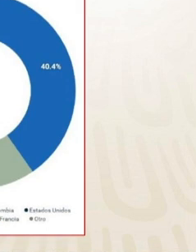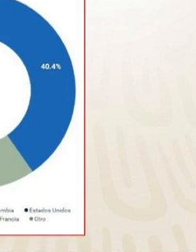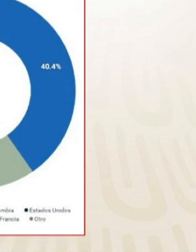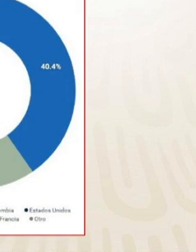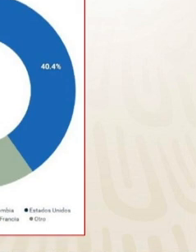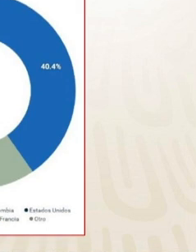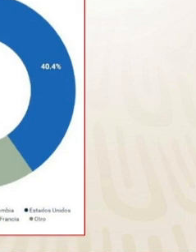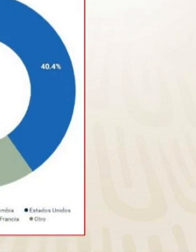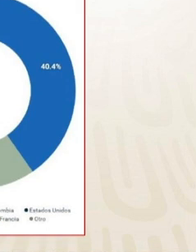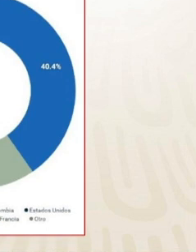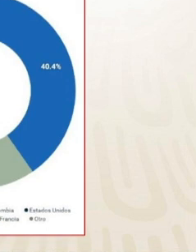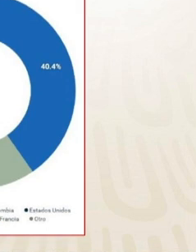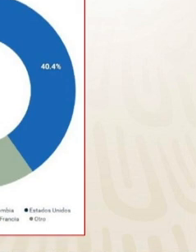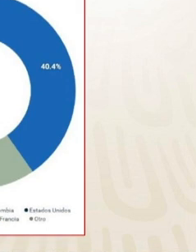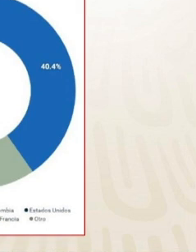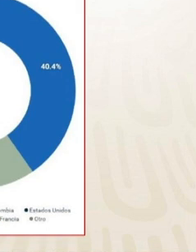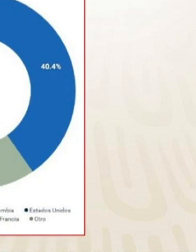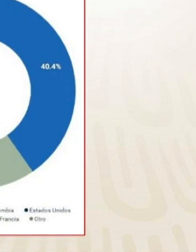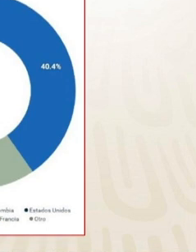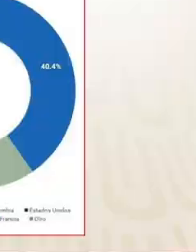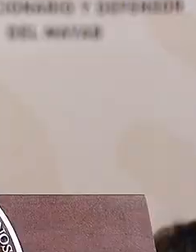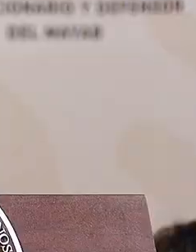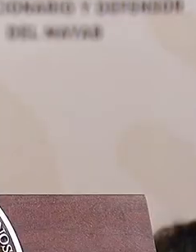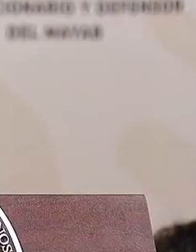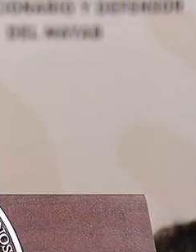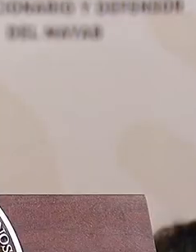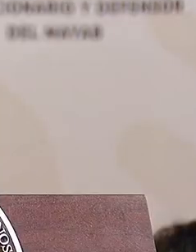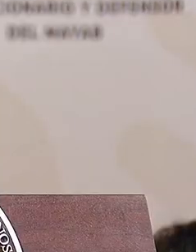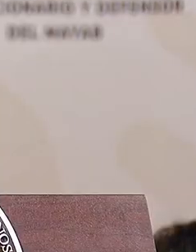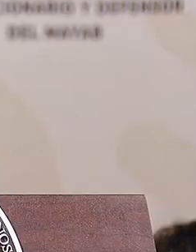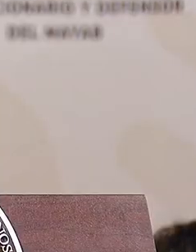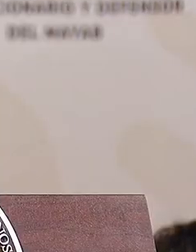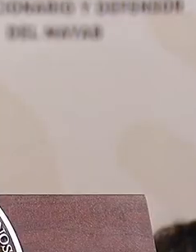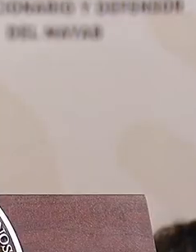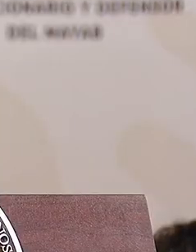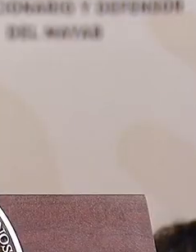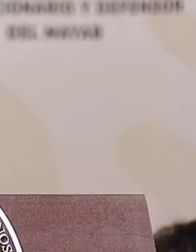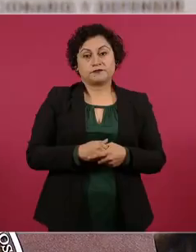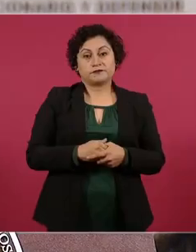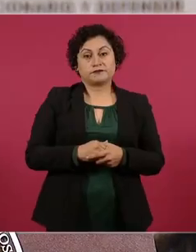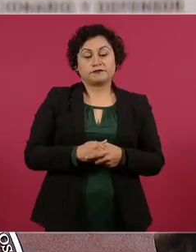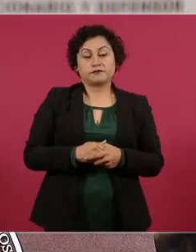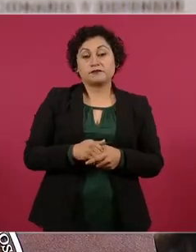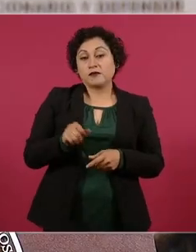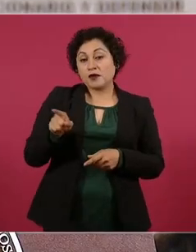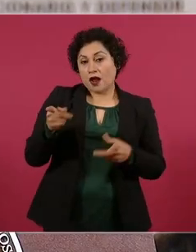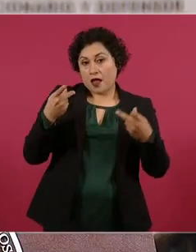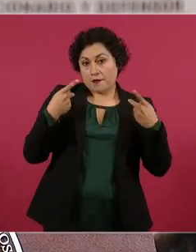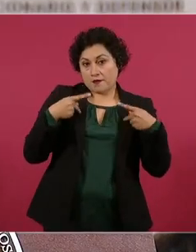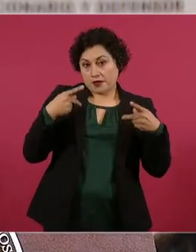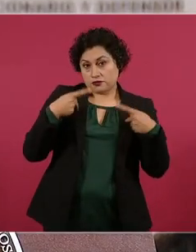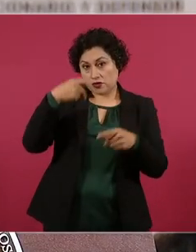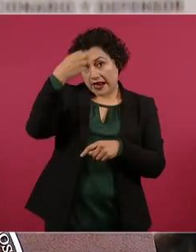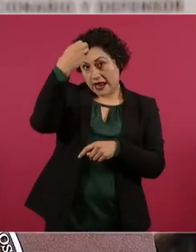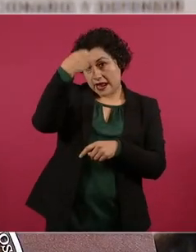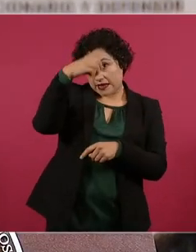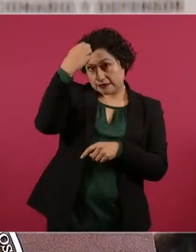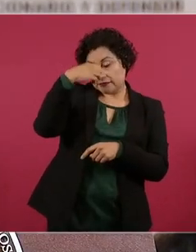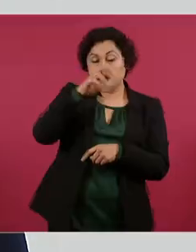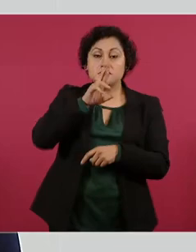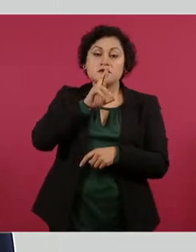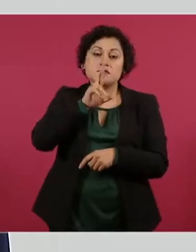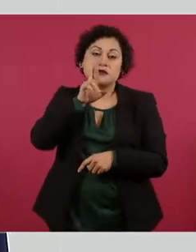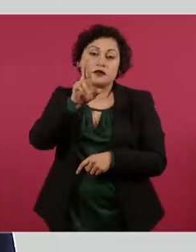tweets con el mismo error? Y él, como un experto, responde, ninguna, a menos que lo